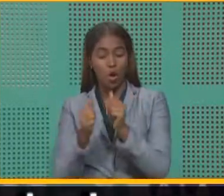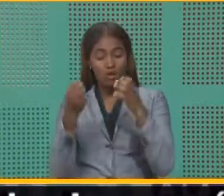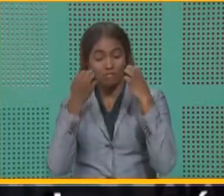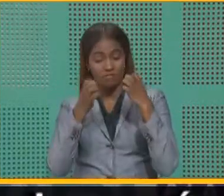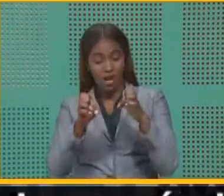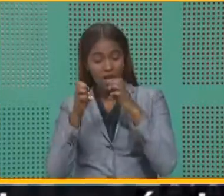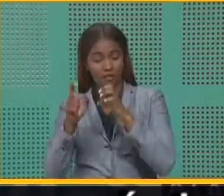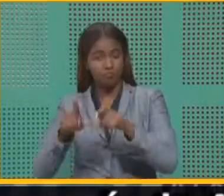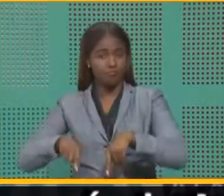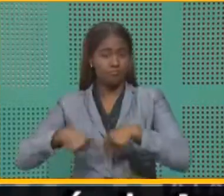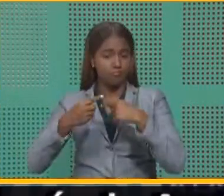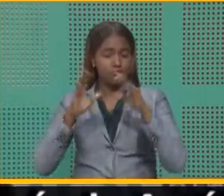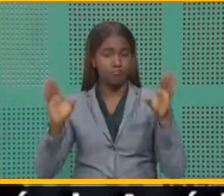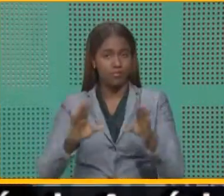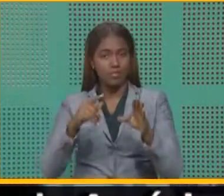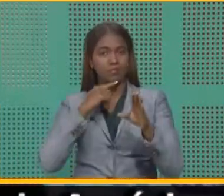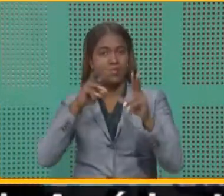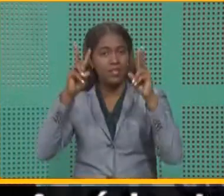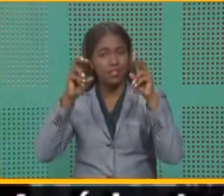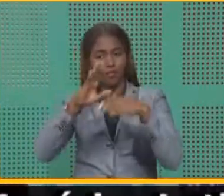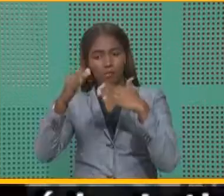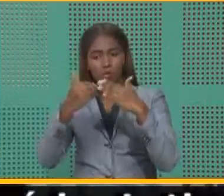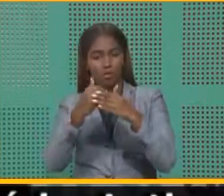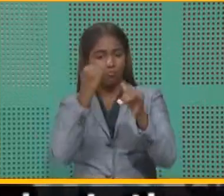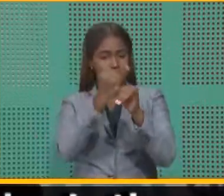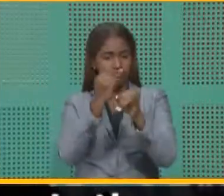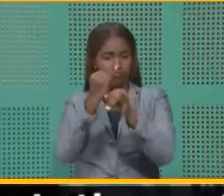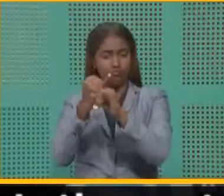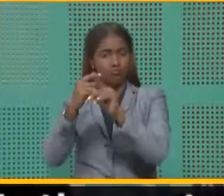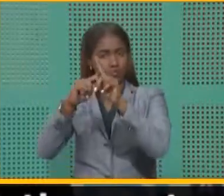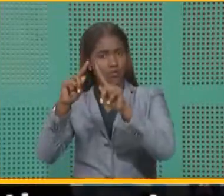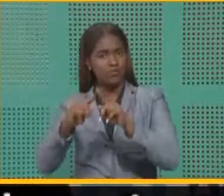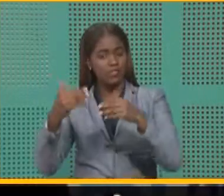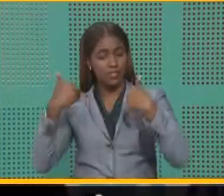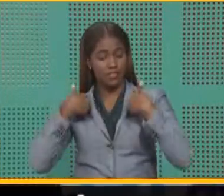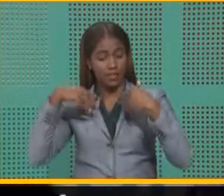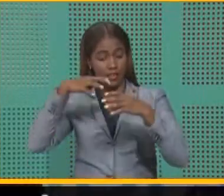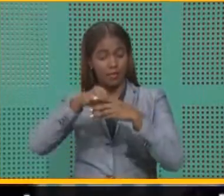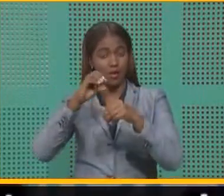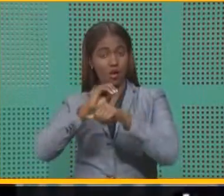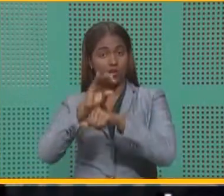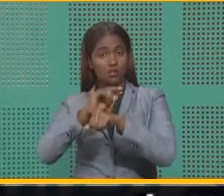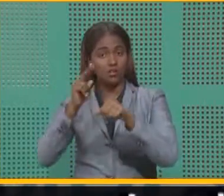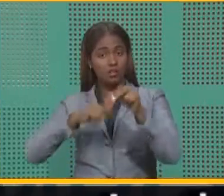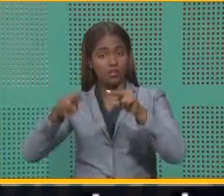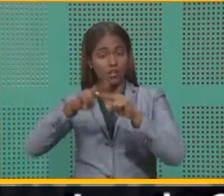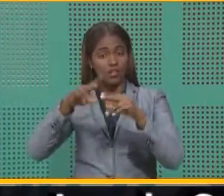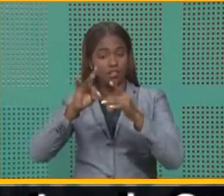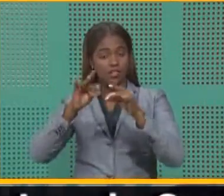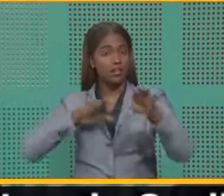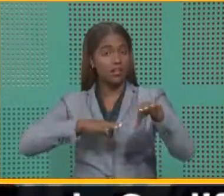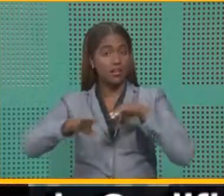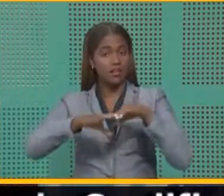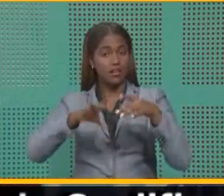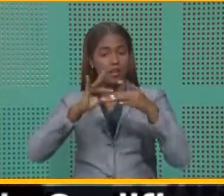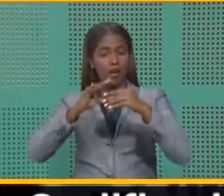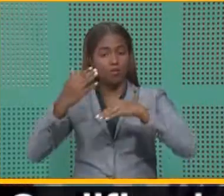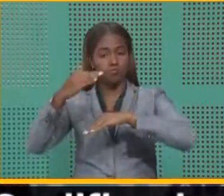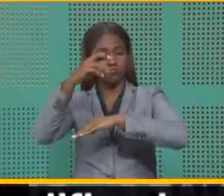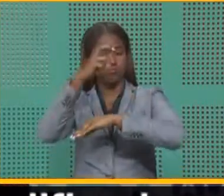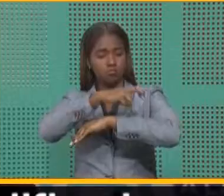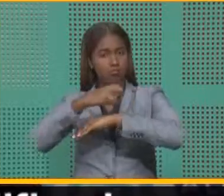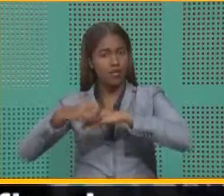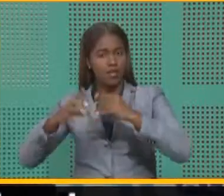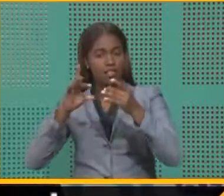que hemos hecho en términos de todas las instituciones que estamos en el consejo nacional de competitividad en la mesa de desarrollo